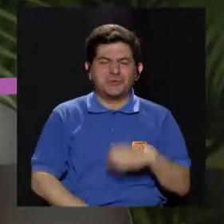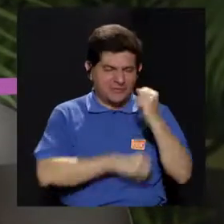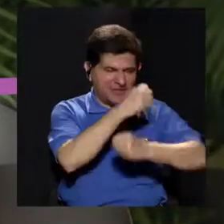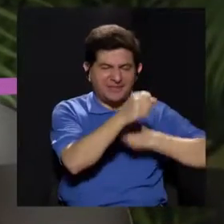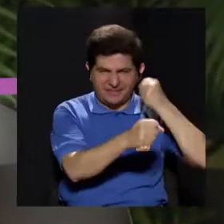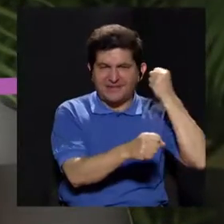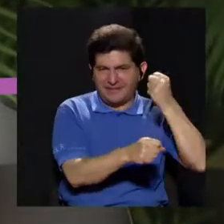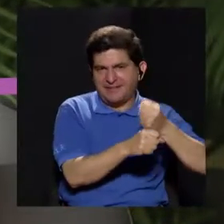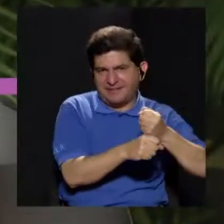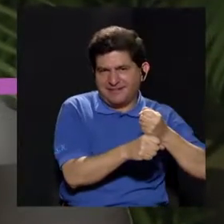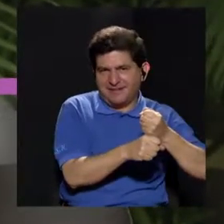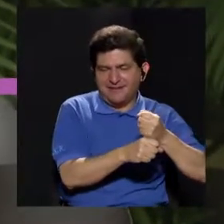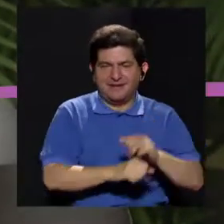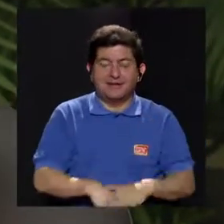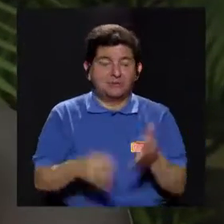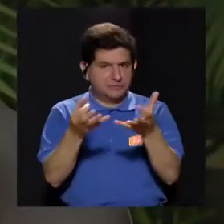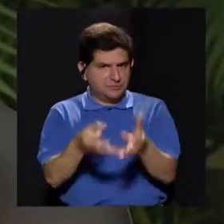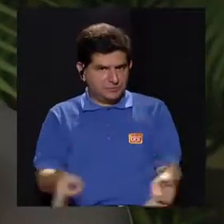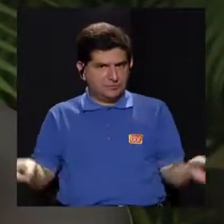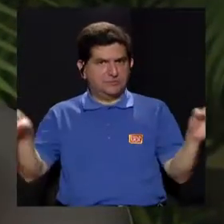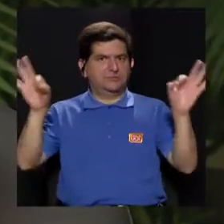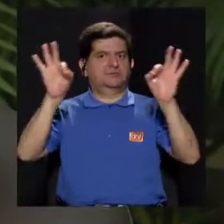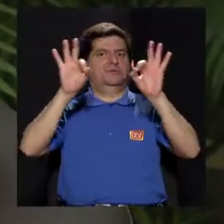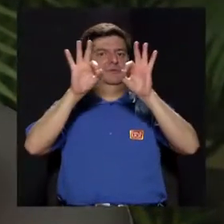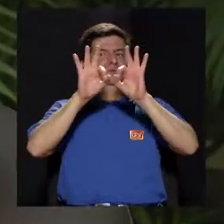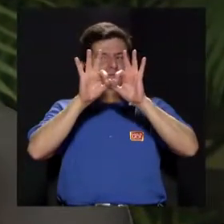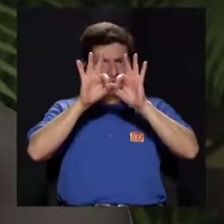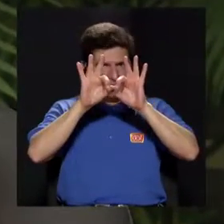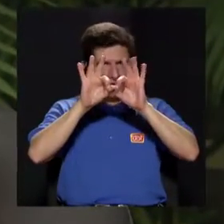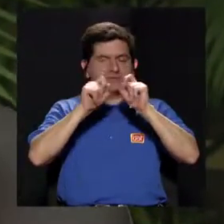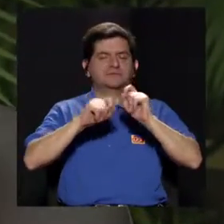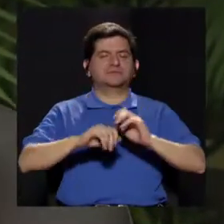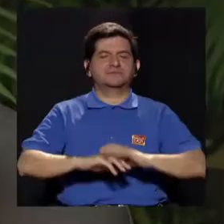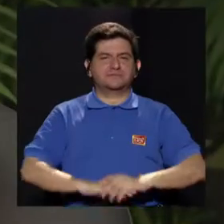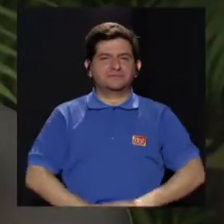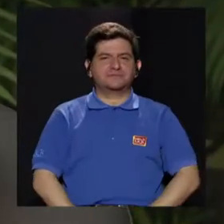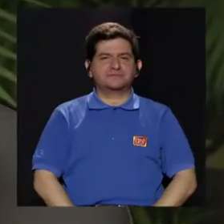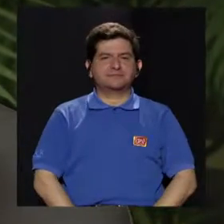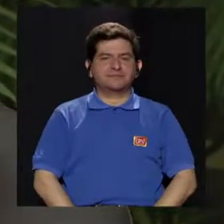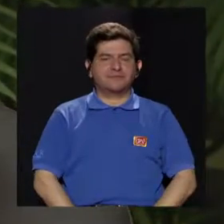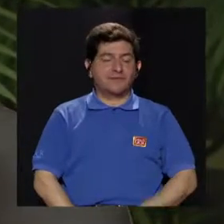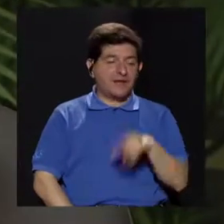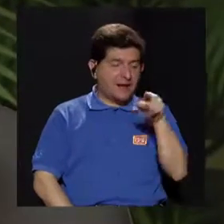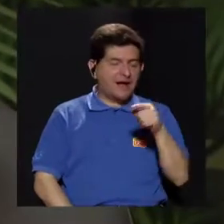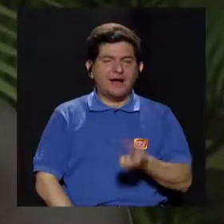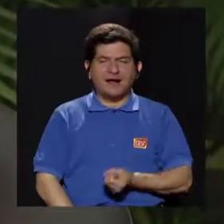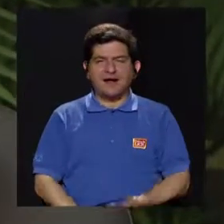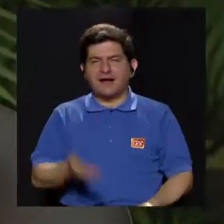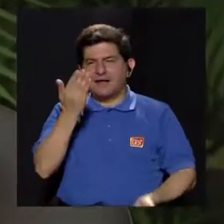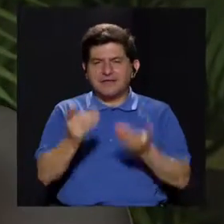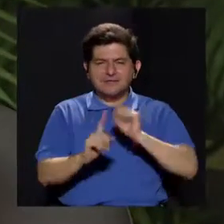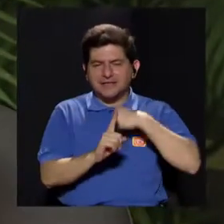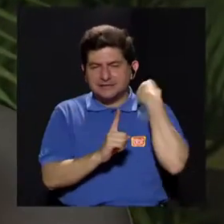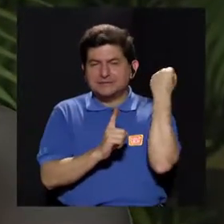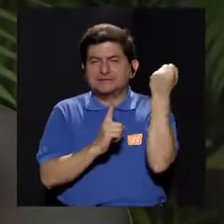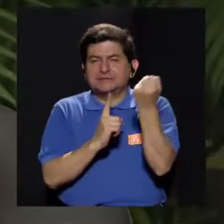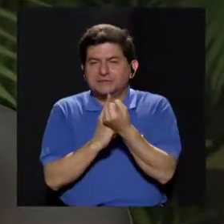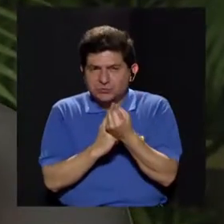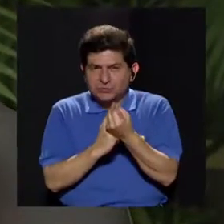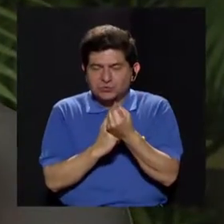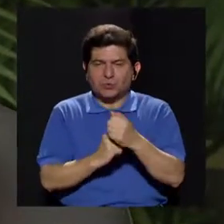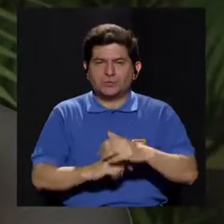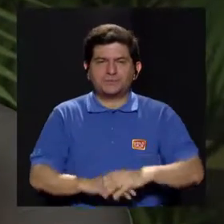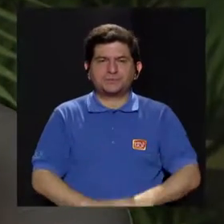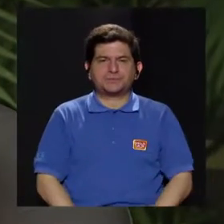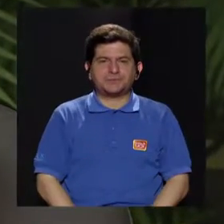etario muy importante, ¿verdad? En que las manifestaciones